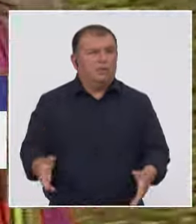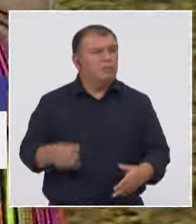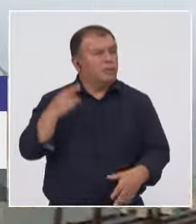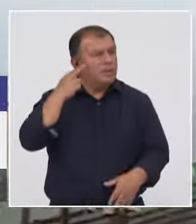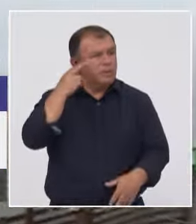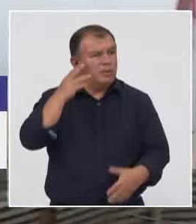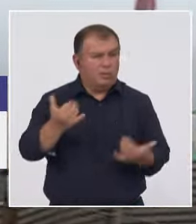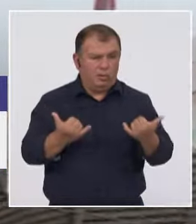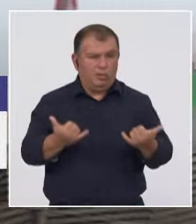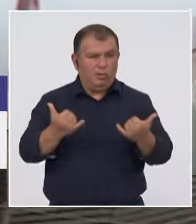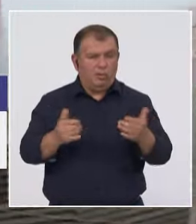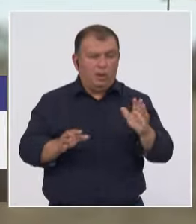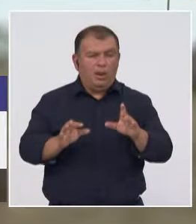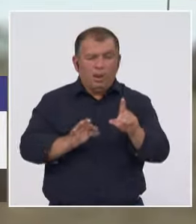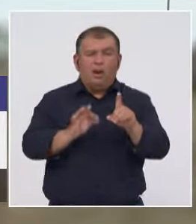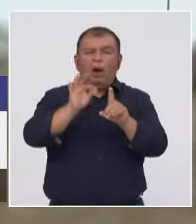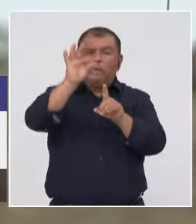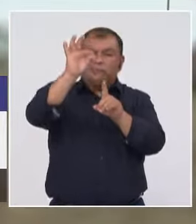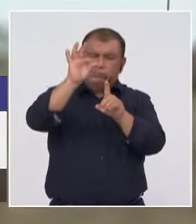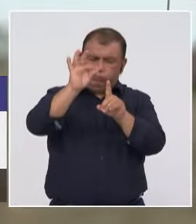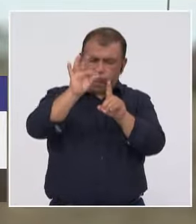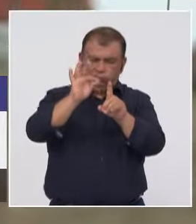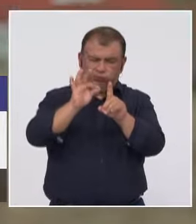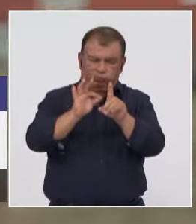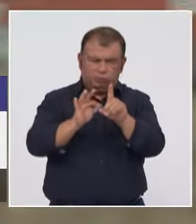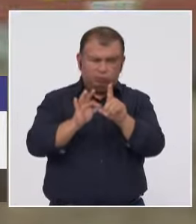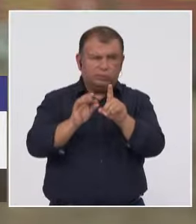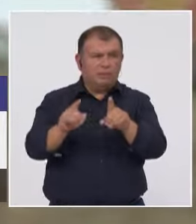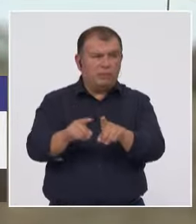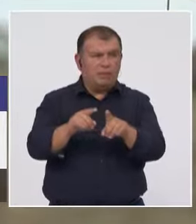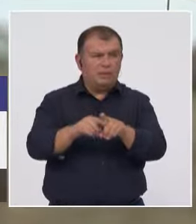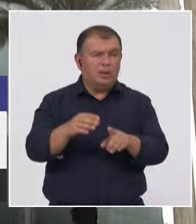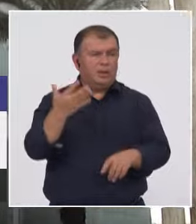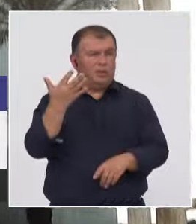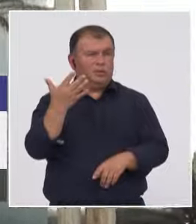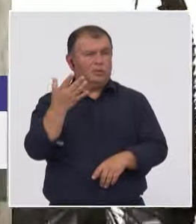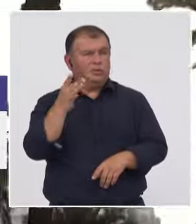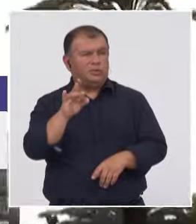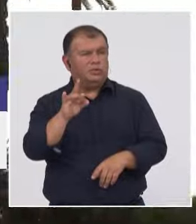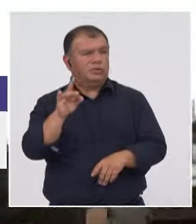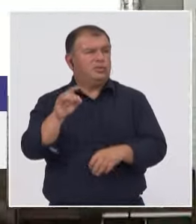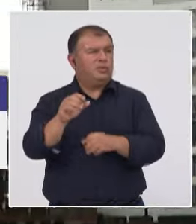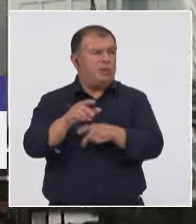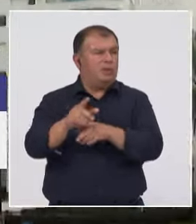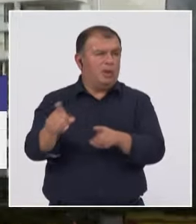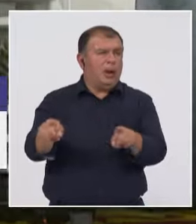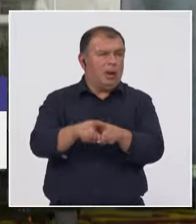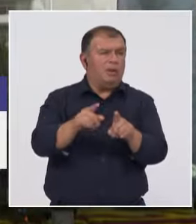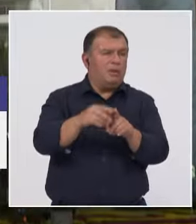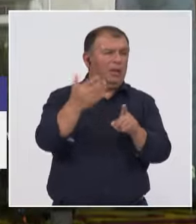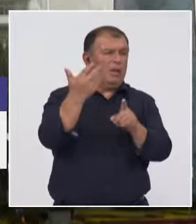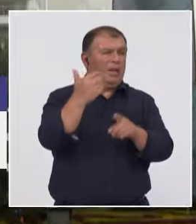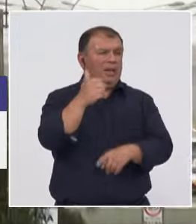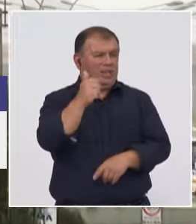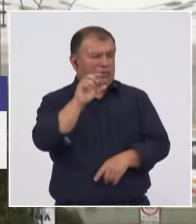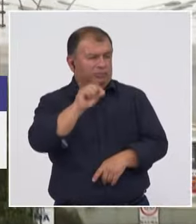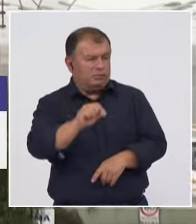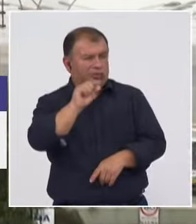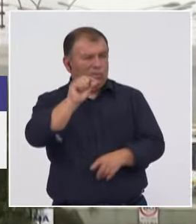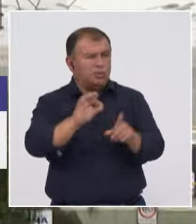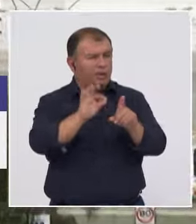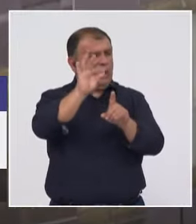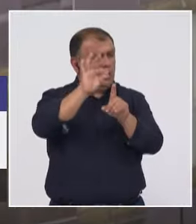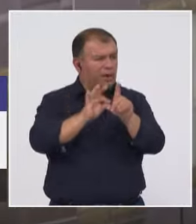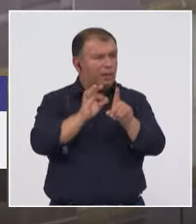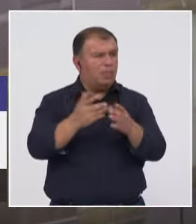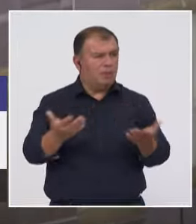qué? Porque hoy se alcanzó una de las temperaturas más bajas. También se alcanzó el 18 de julio, que es de 10.1 grados. Y para eso nos